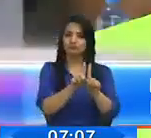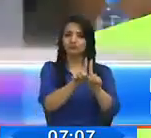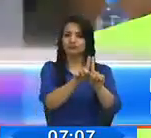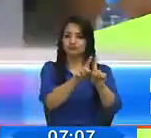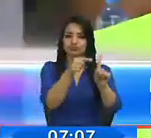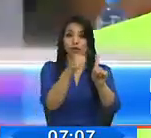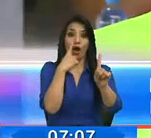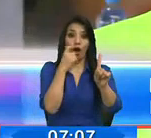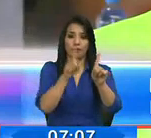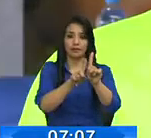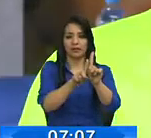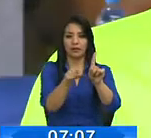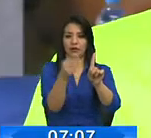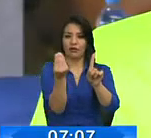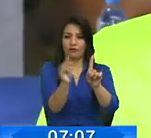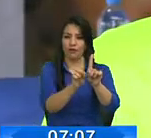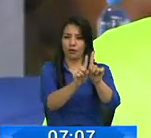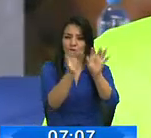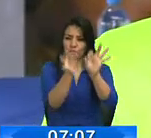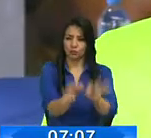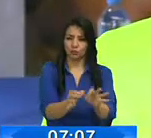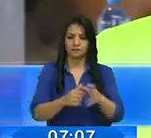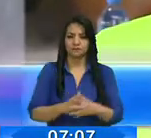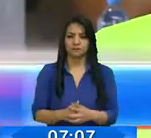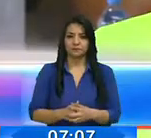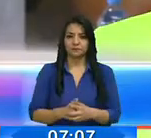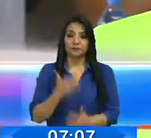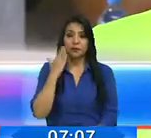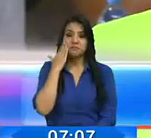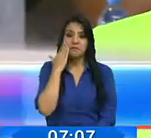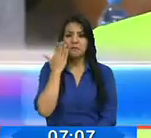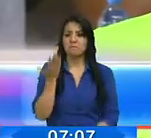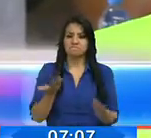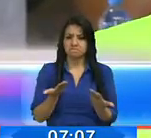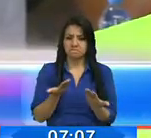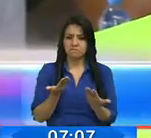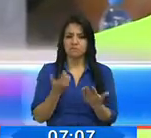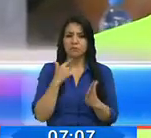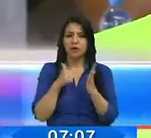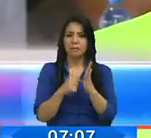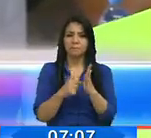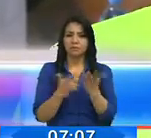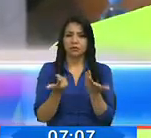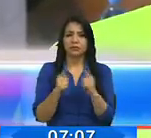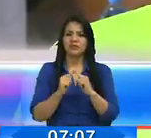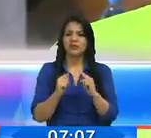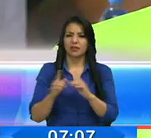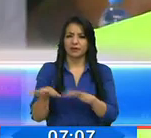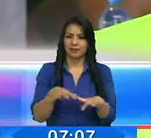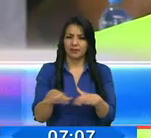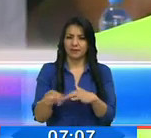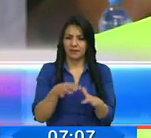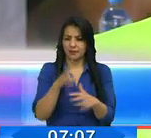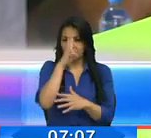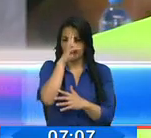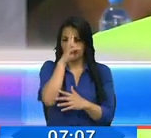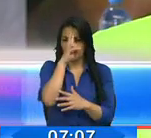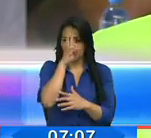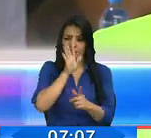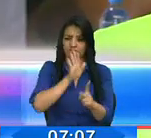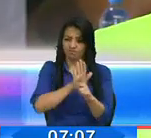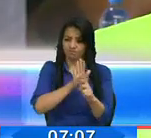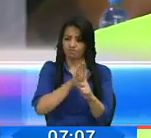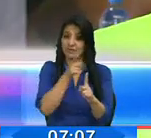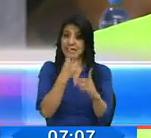mayor. Ella utilizaba diferentes estados de coacción, obviamente de amenazas,